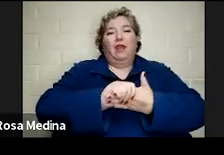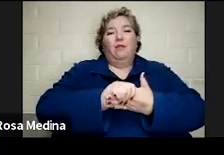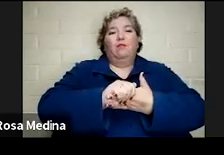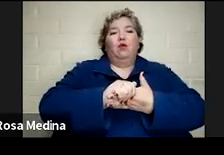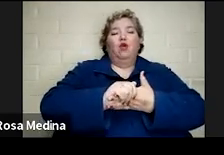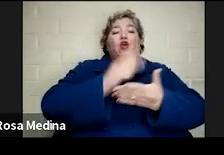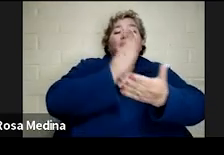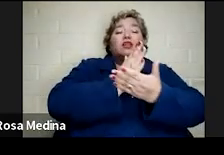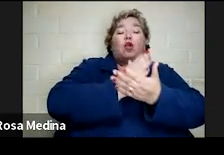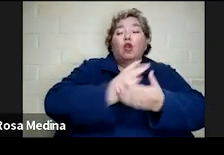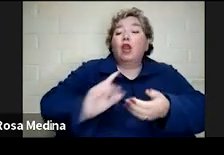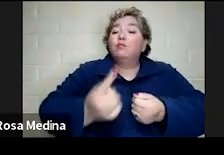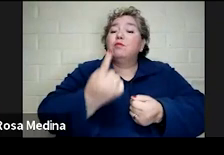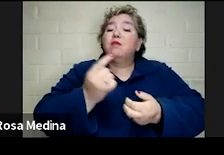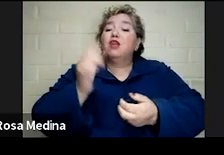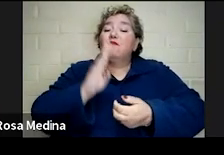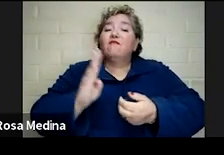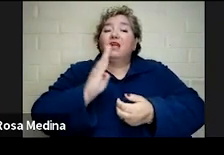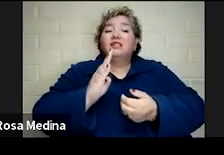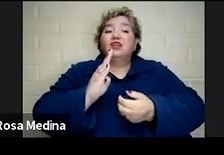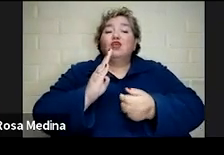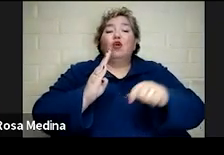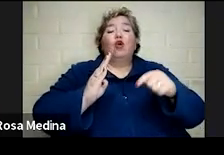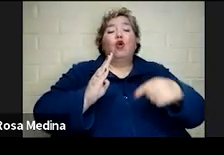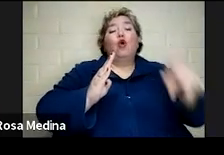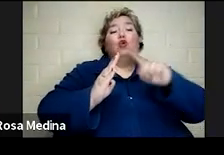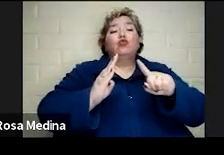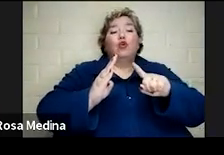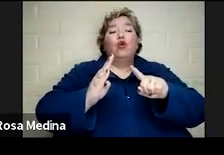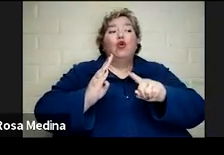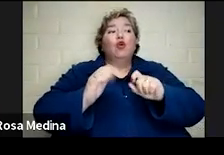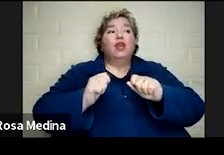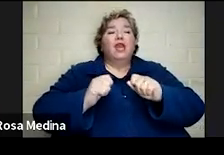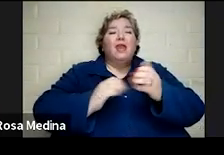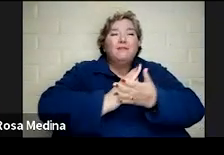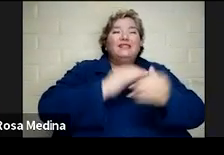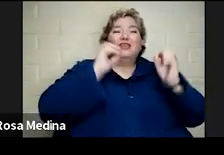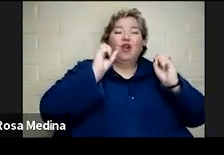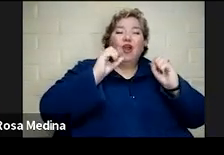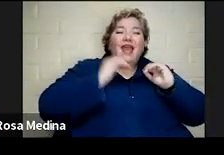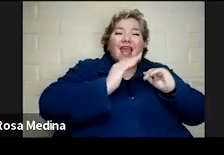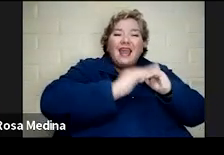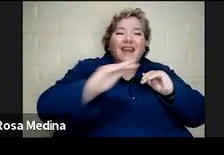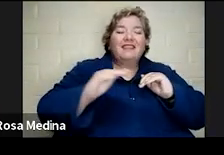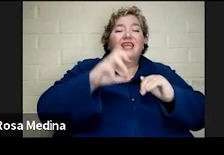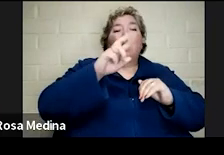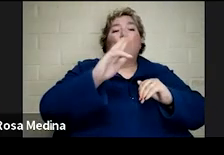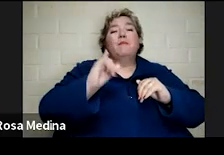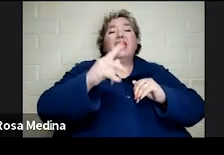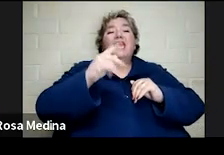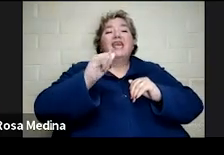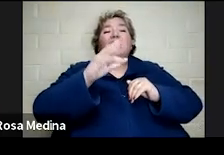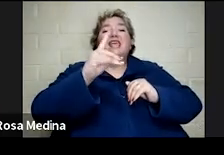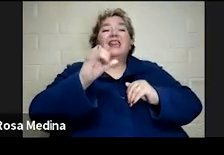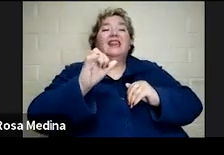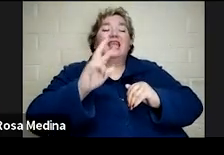en primero básico que un niño que se escolarizó desde el jardín o desde prekinder. Entonces siempre tomando